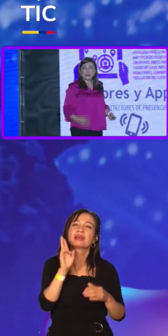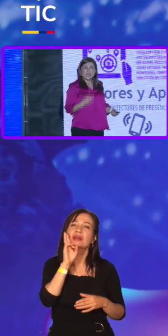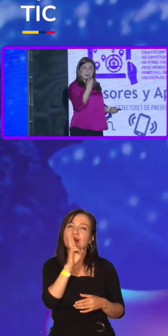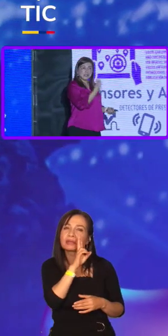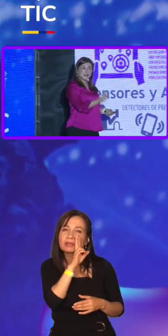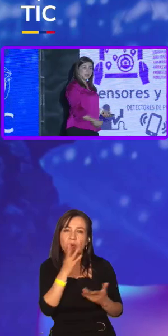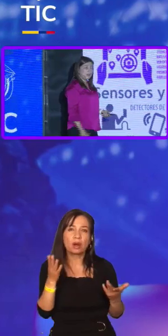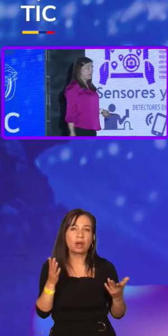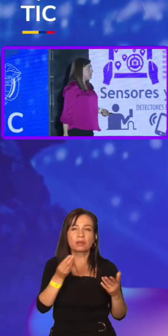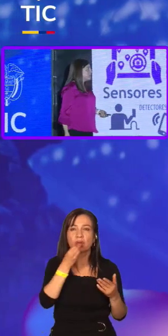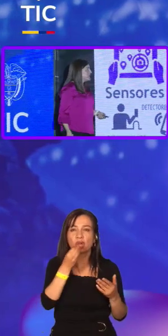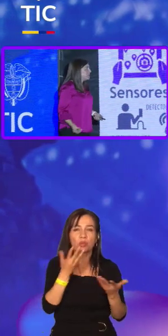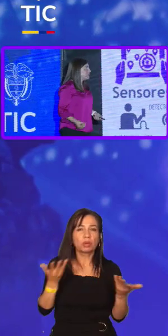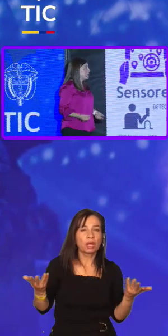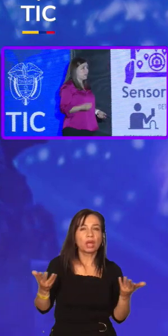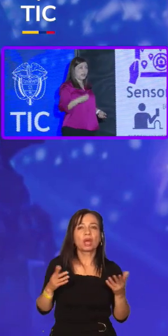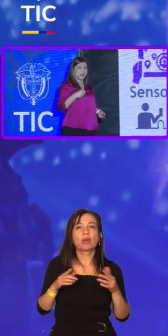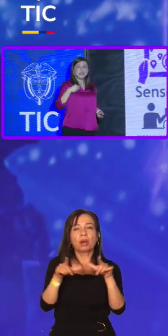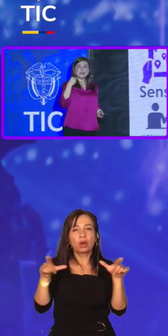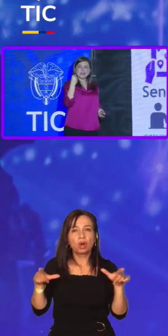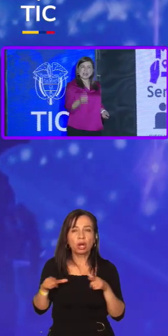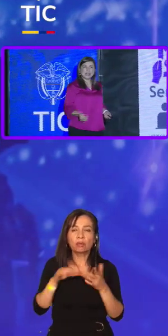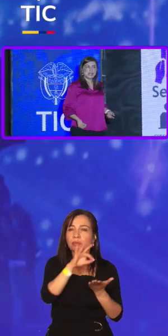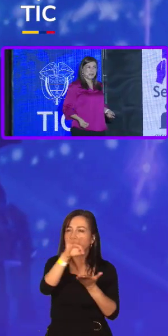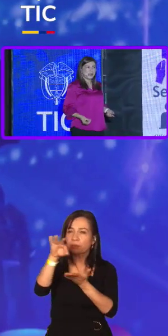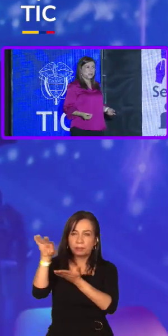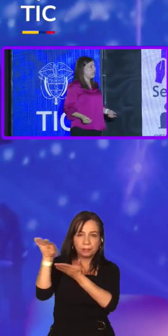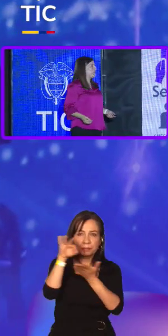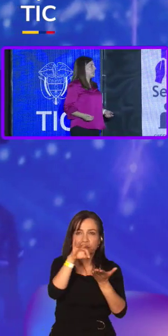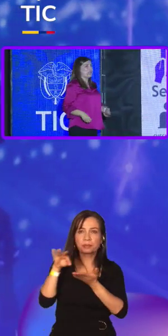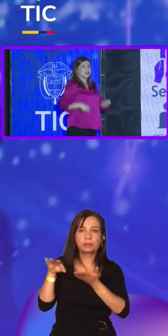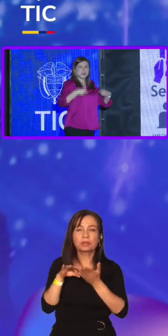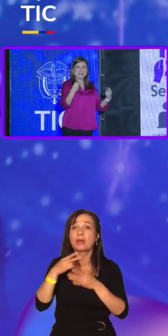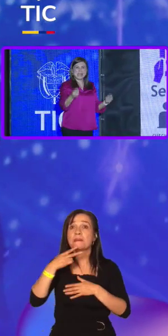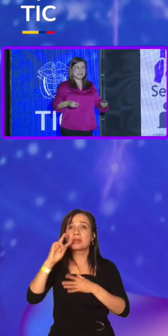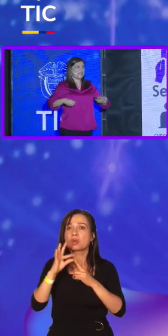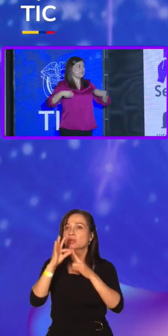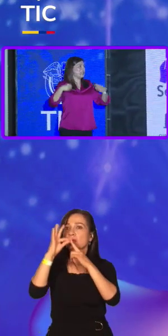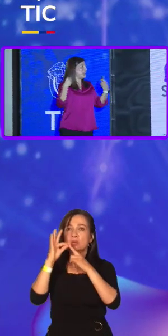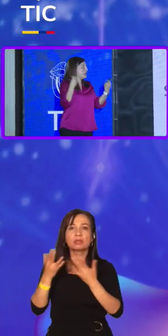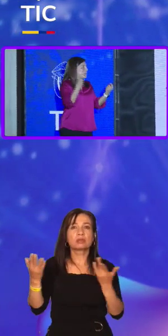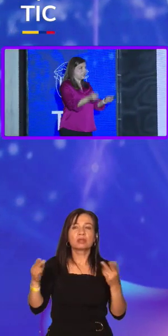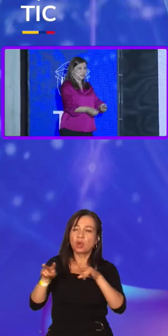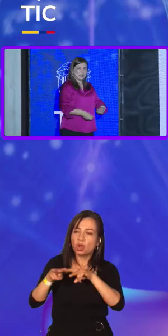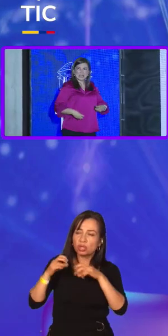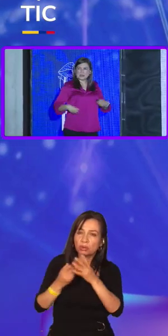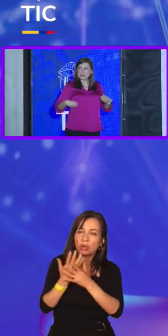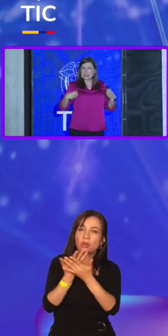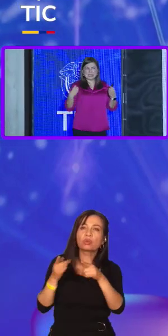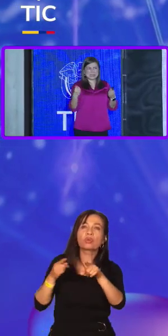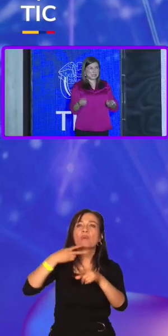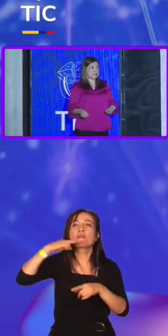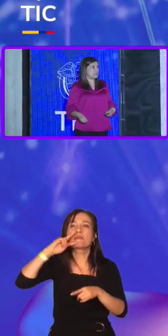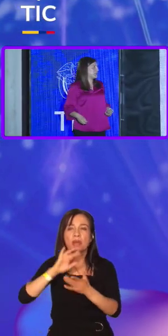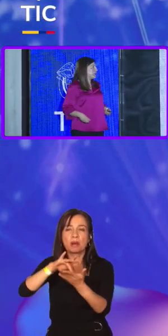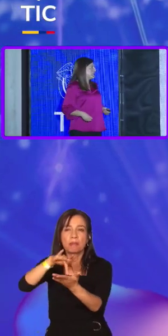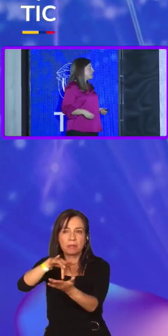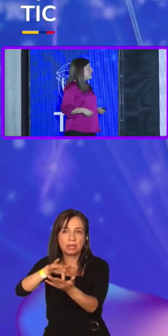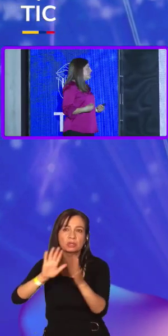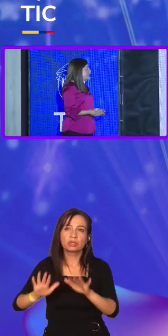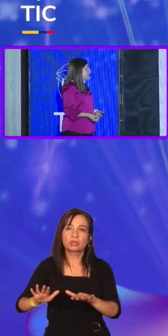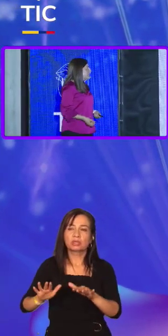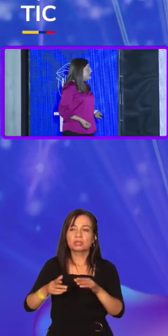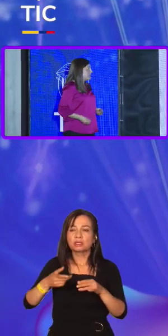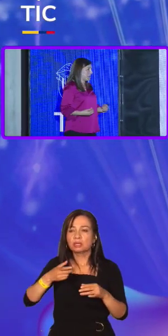también dónde específicamente se puede disfrutar el tema del vino, ¿verdad?, las cosechas, ir y participar en las cosechas,